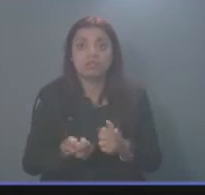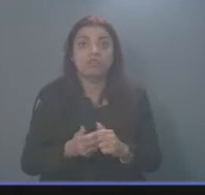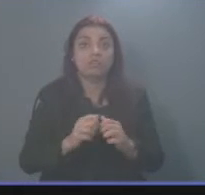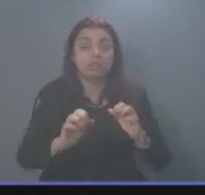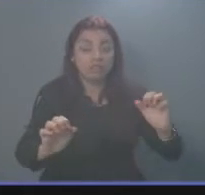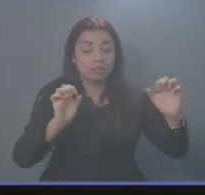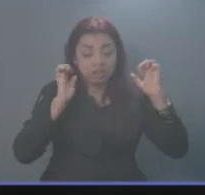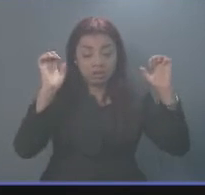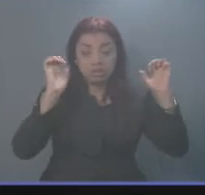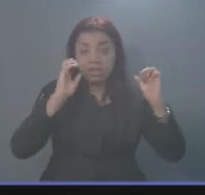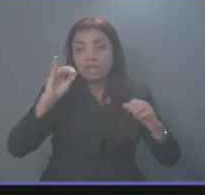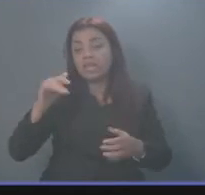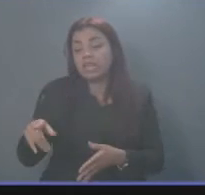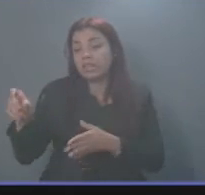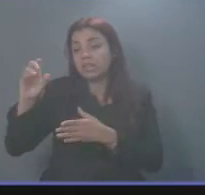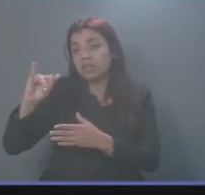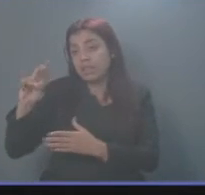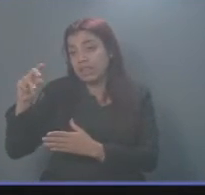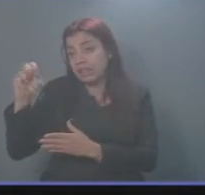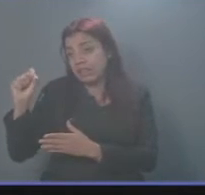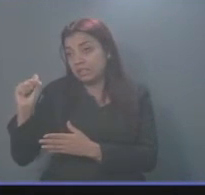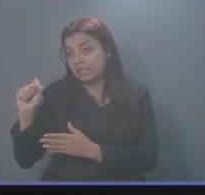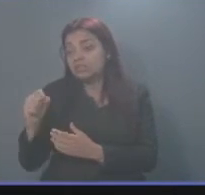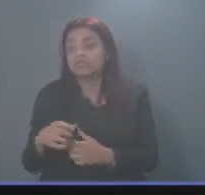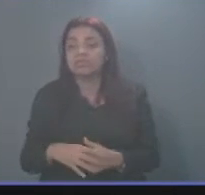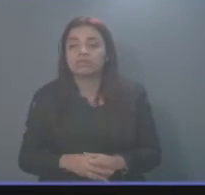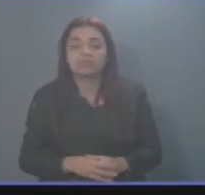asambleas generales de federaciones y asociaciones.